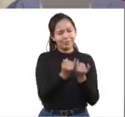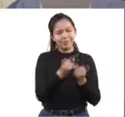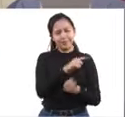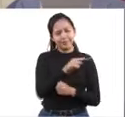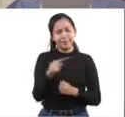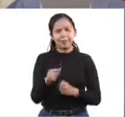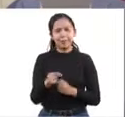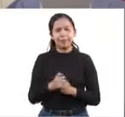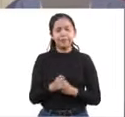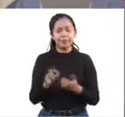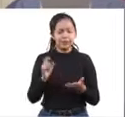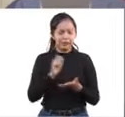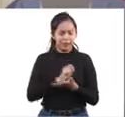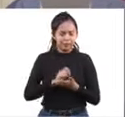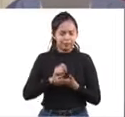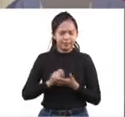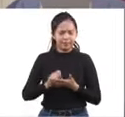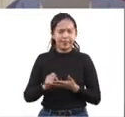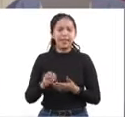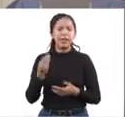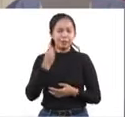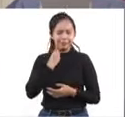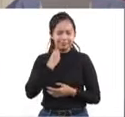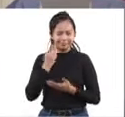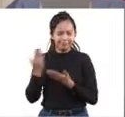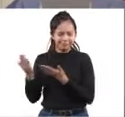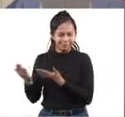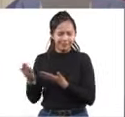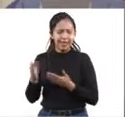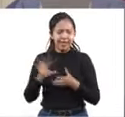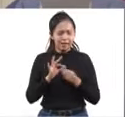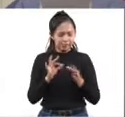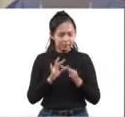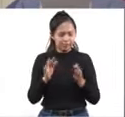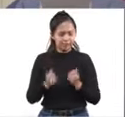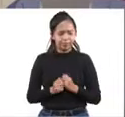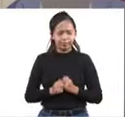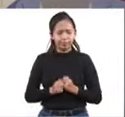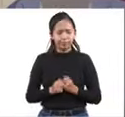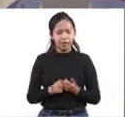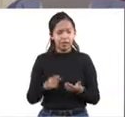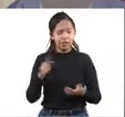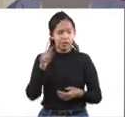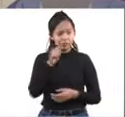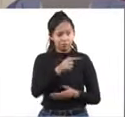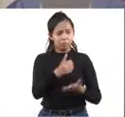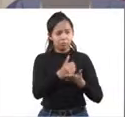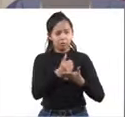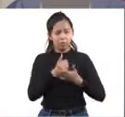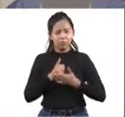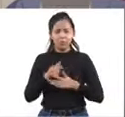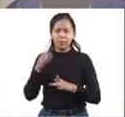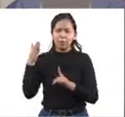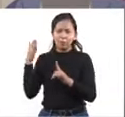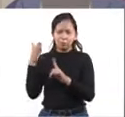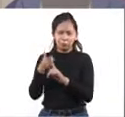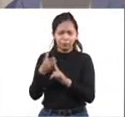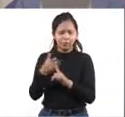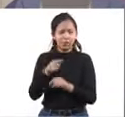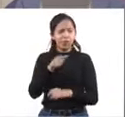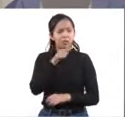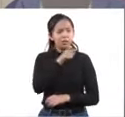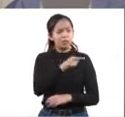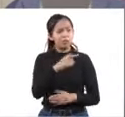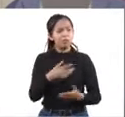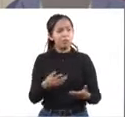Refiriéndose a un viaje de esquí, el abogado Bermúdez dijo, «Me llevaste a la cima, te asomaste por el borde